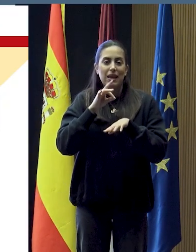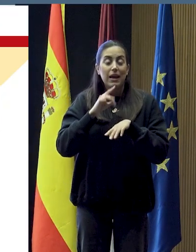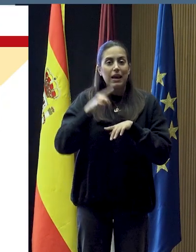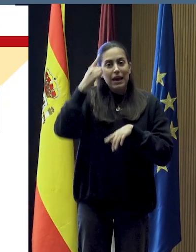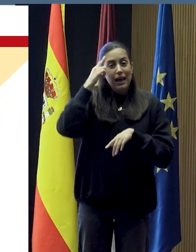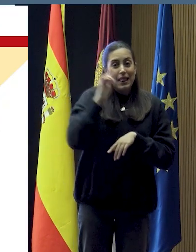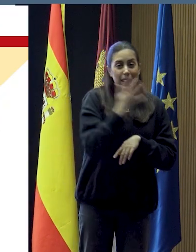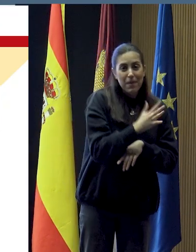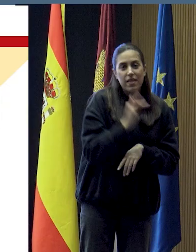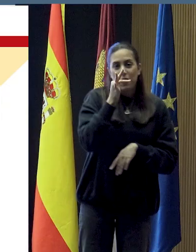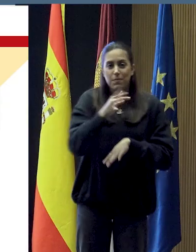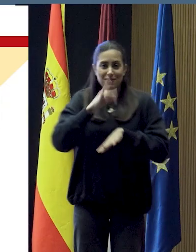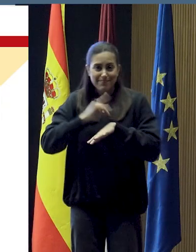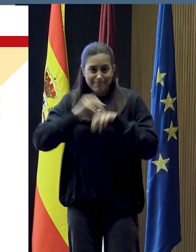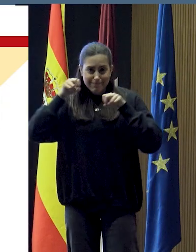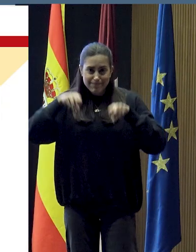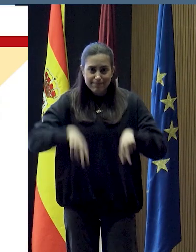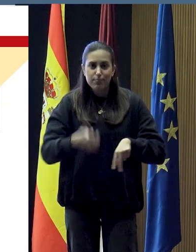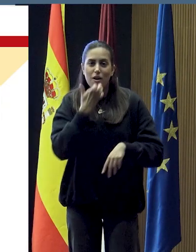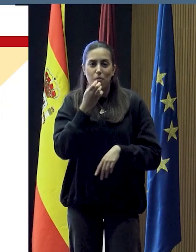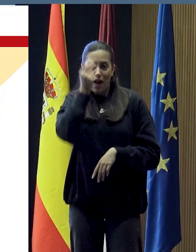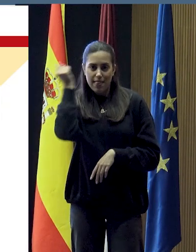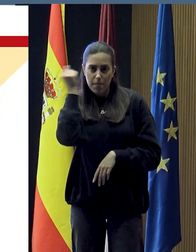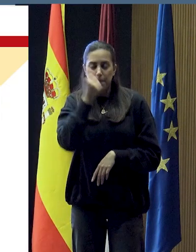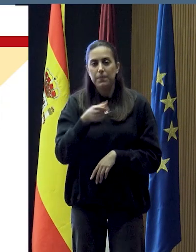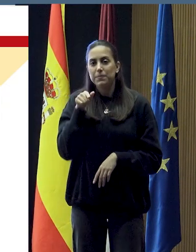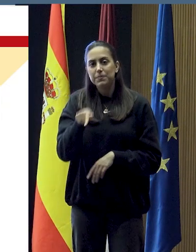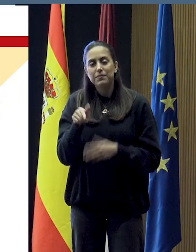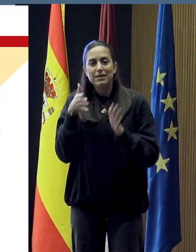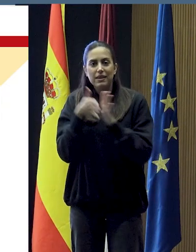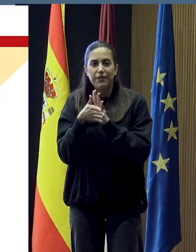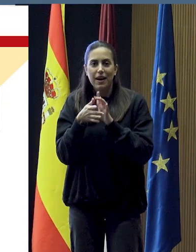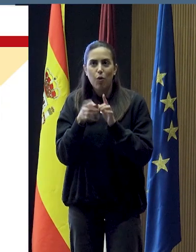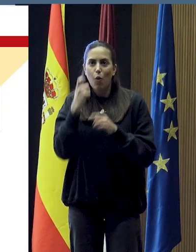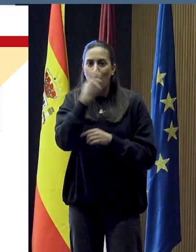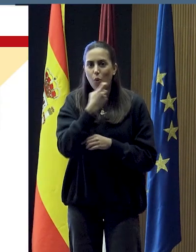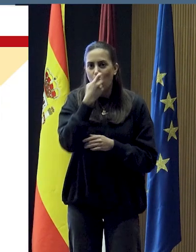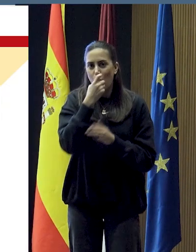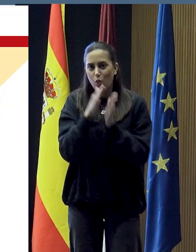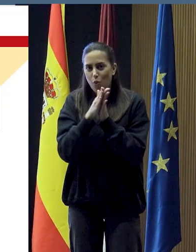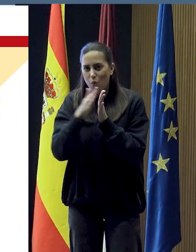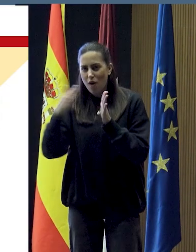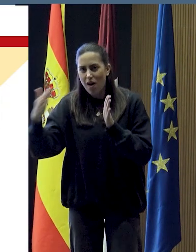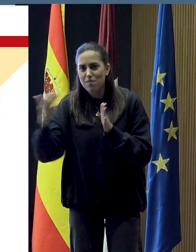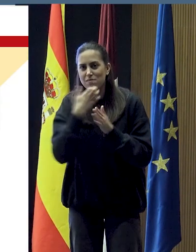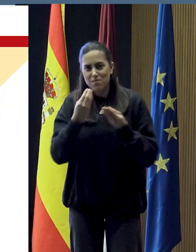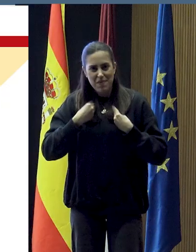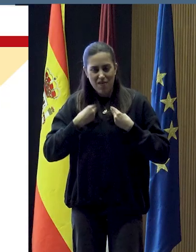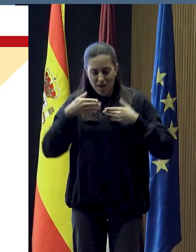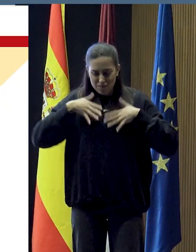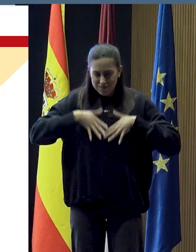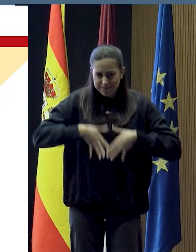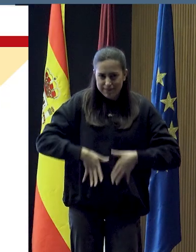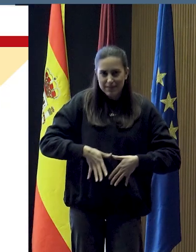enfermedades neurodegenerativas como la enfermedad de Alzheimer. La memoria a largo plazo es la que perdura, la que se queda ahí con nosotros a lo largo de nuestra vida, la que forma